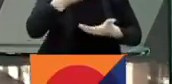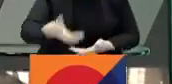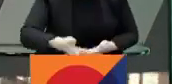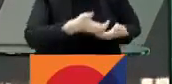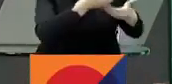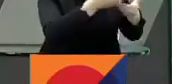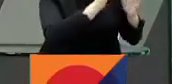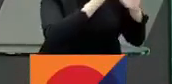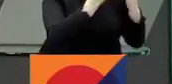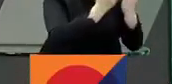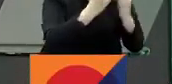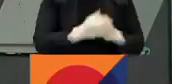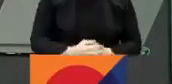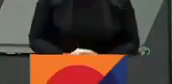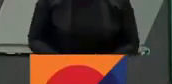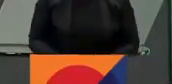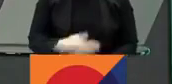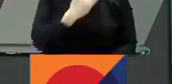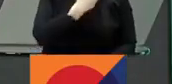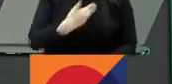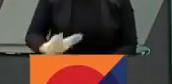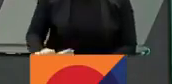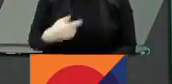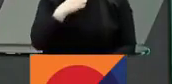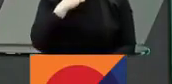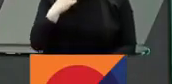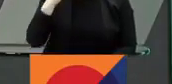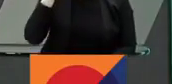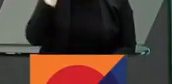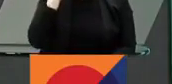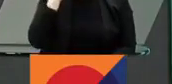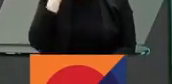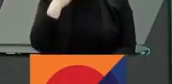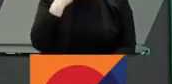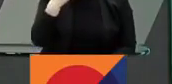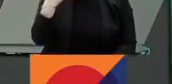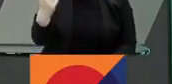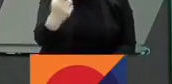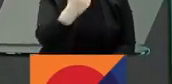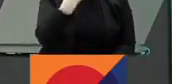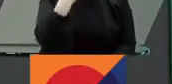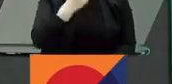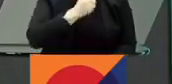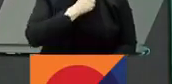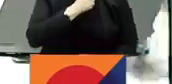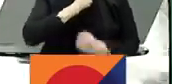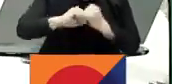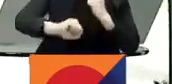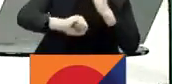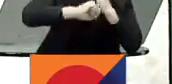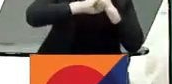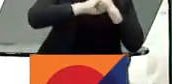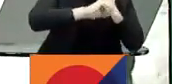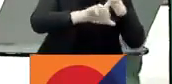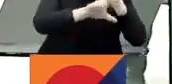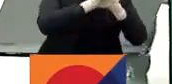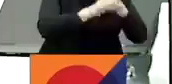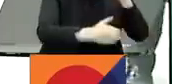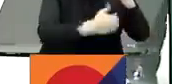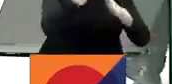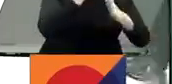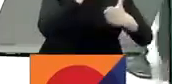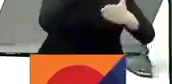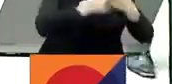El presidente Duque insistió en pedir apoyo para el proyecto de reforma fiscal. El mandatario aseguró que es